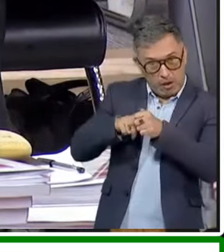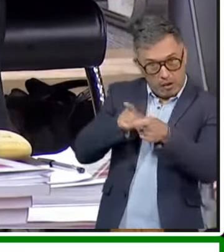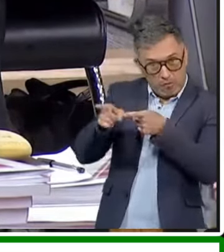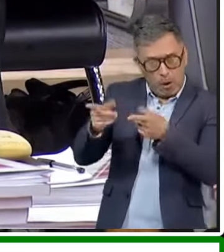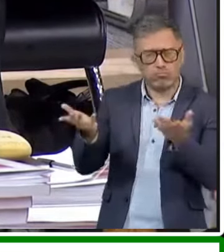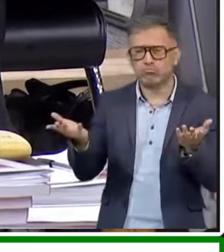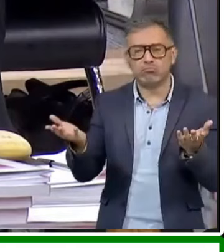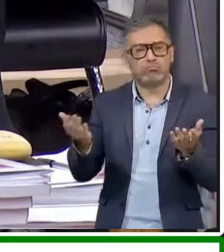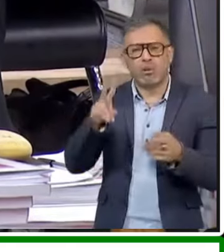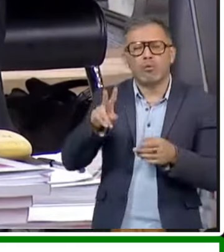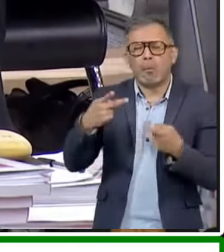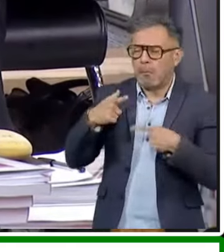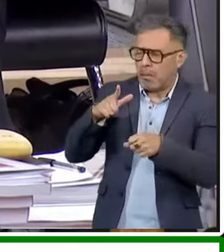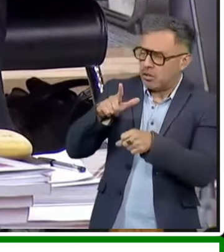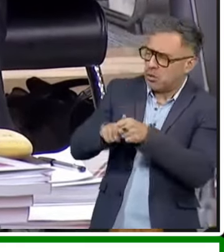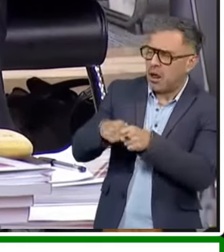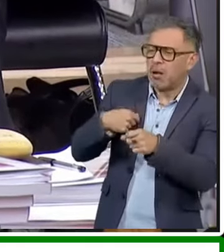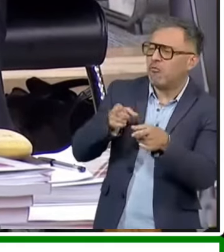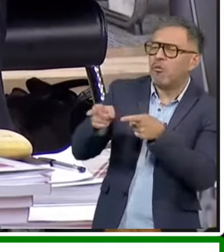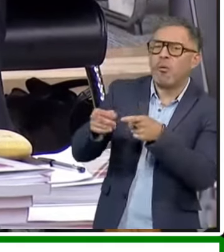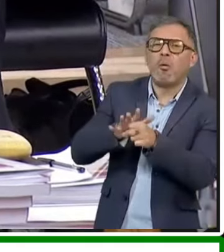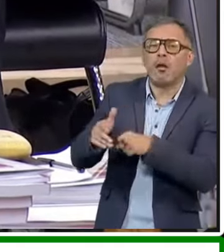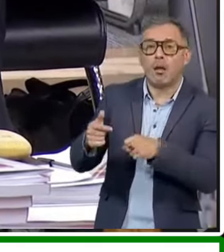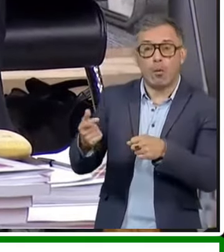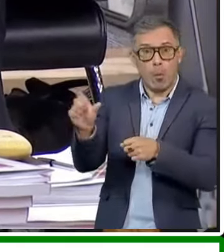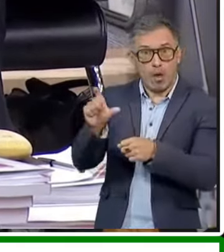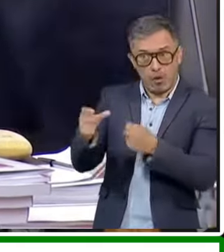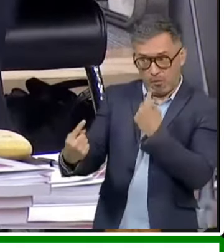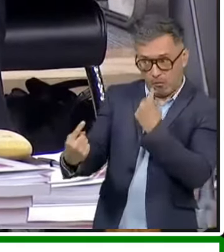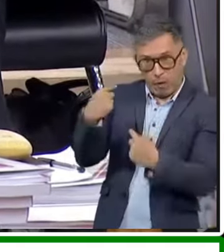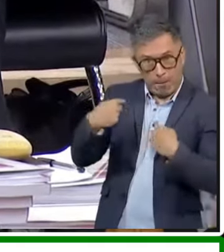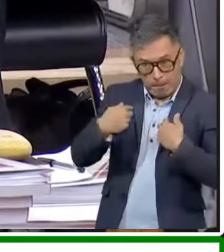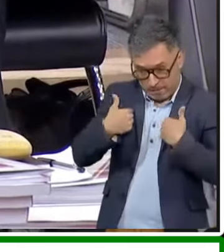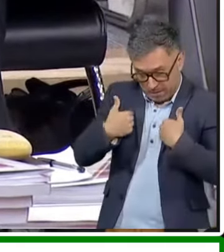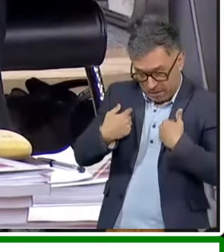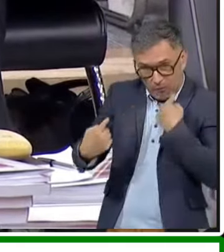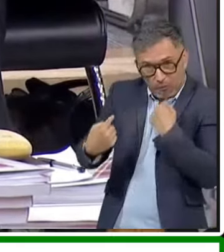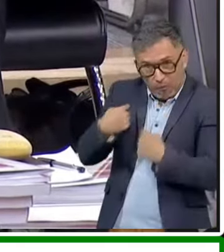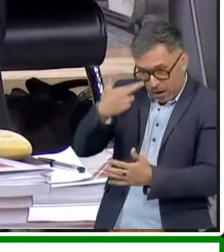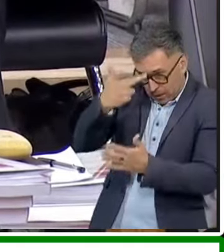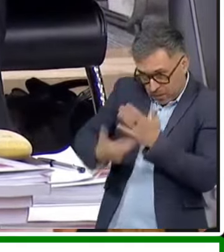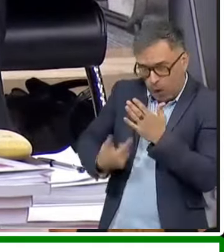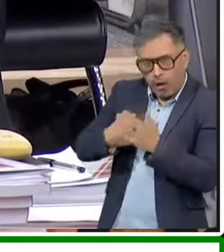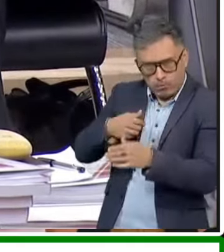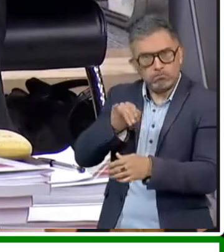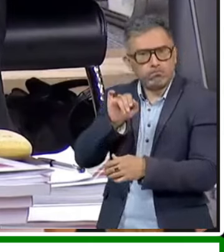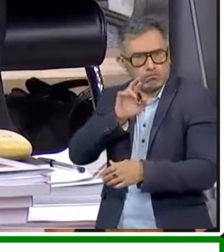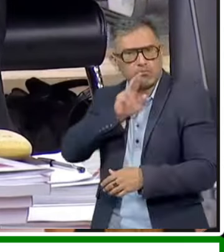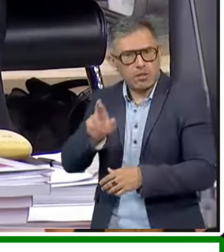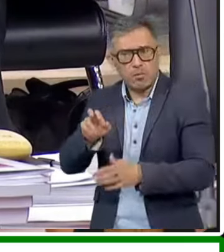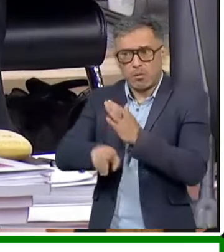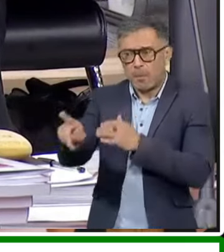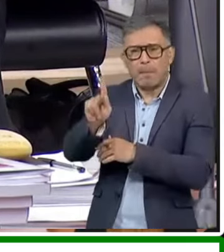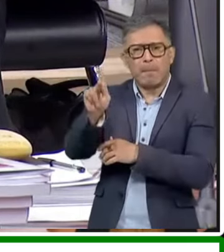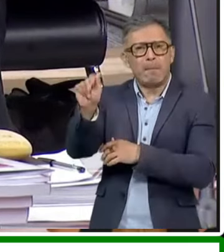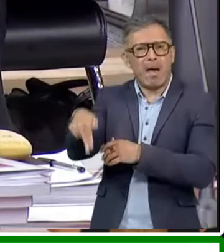he personalizado el debate es por agresiones a mi persona. Pero en el caso, por ejemplo, del representante Paneaguado,